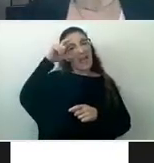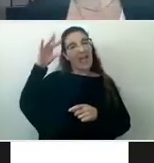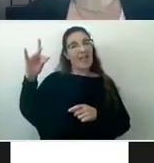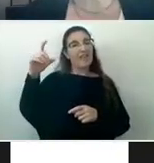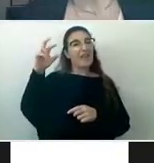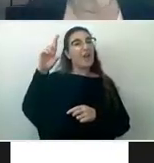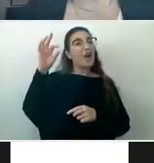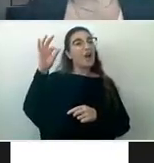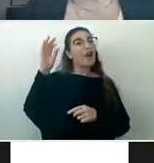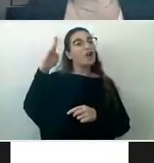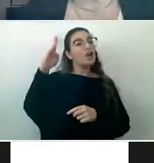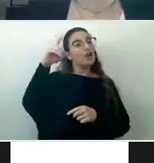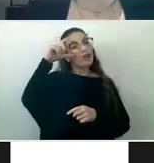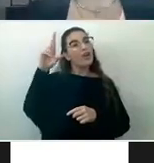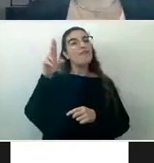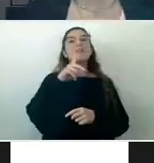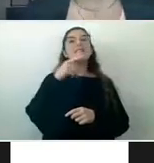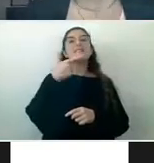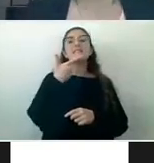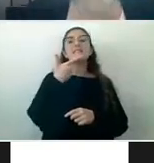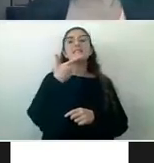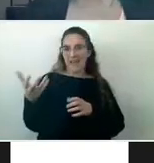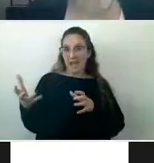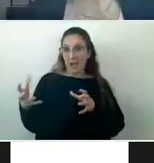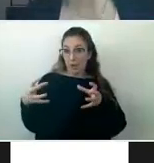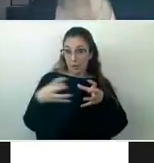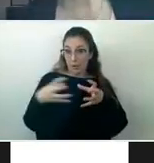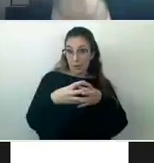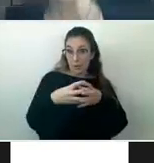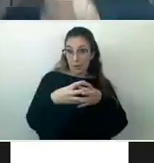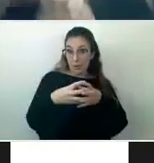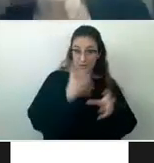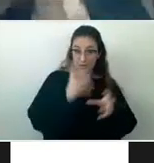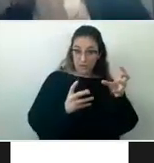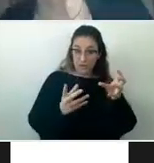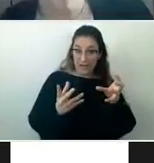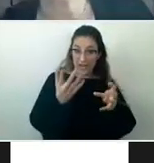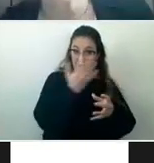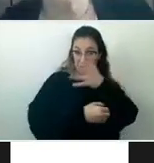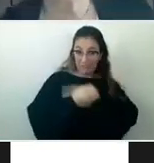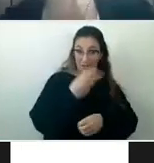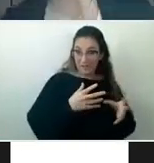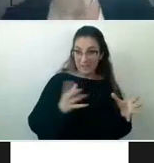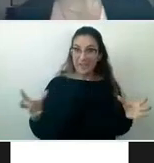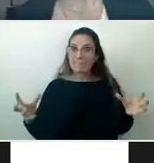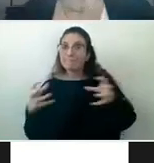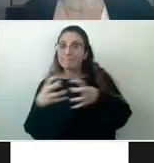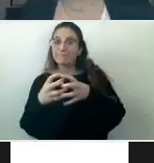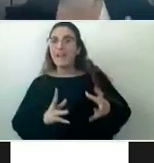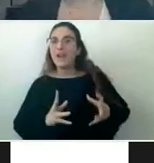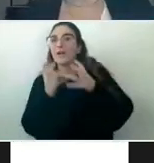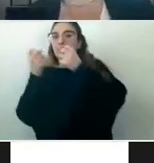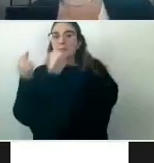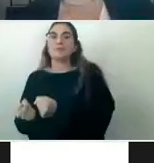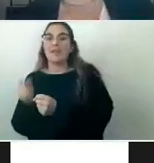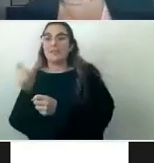apoyado por un grupo de personas con distintas discapacidades y fundó el Centro de Vida Independiente. Llega